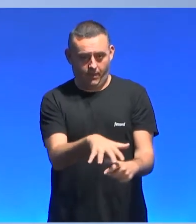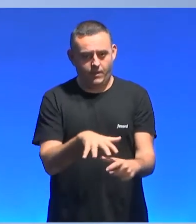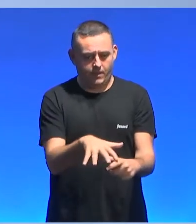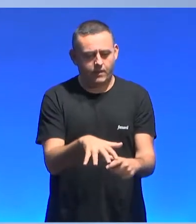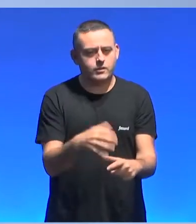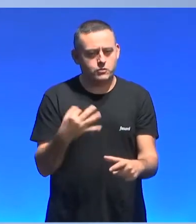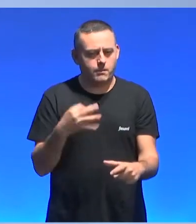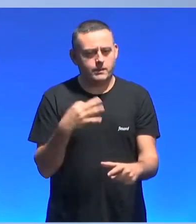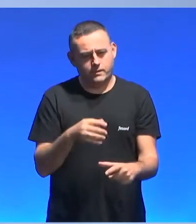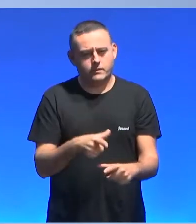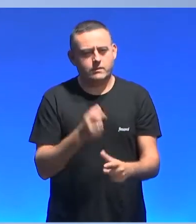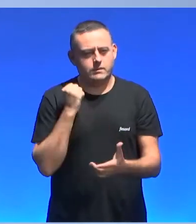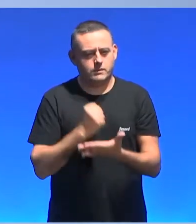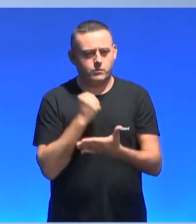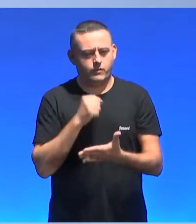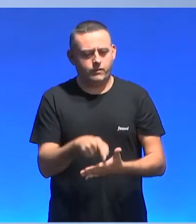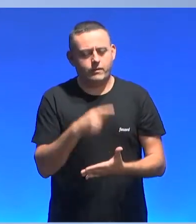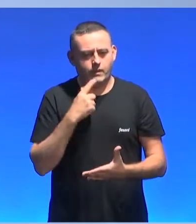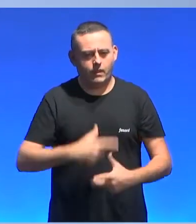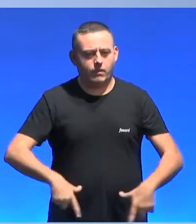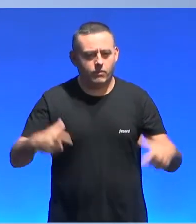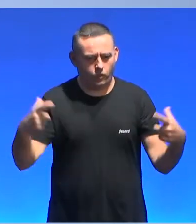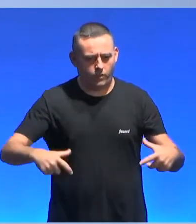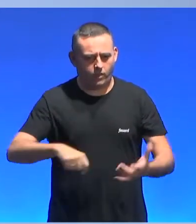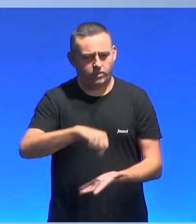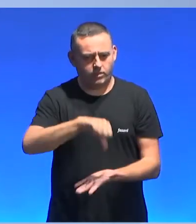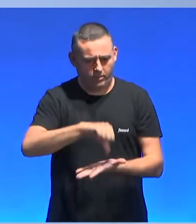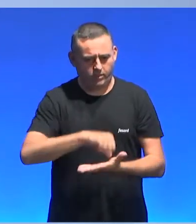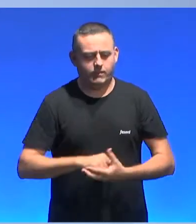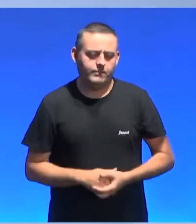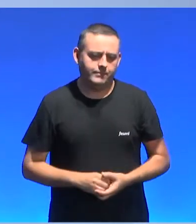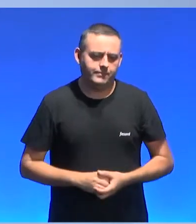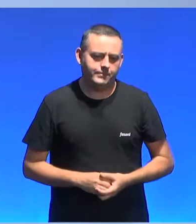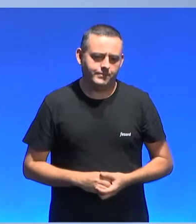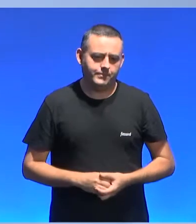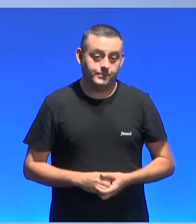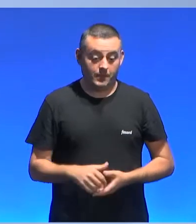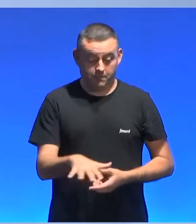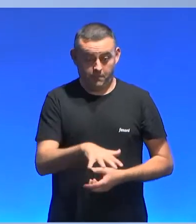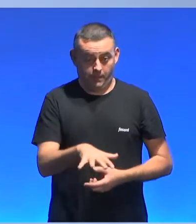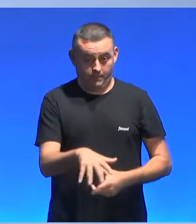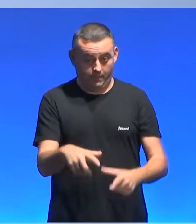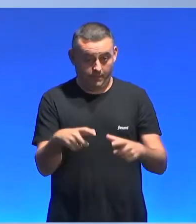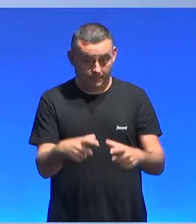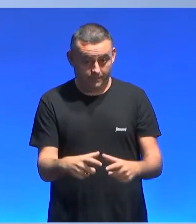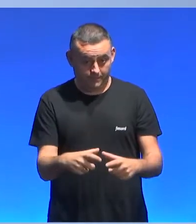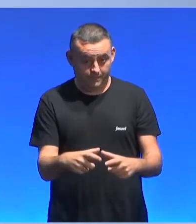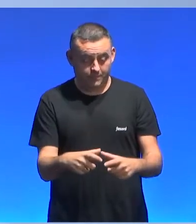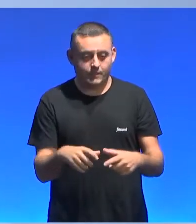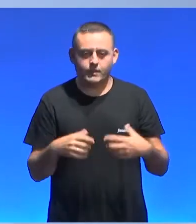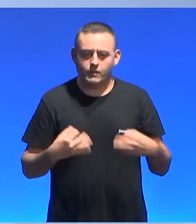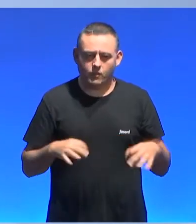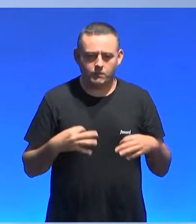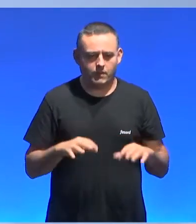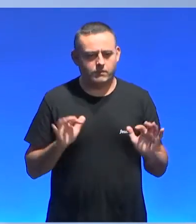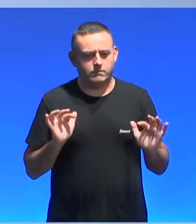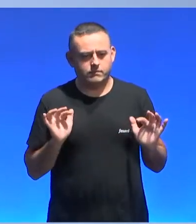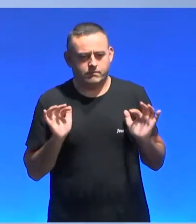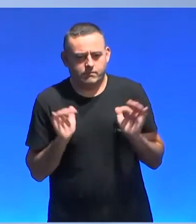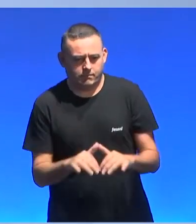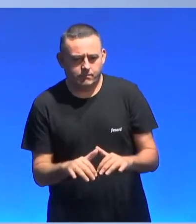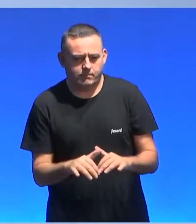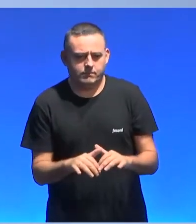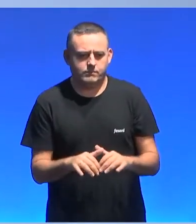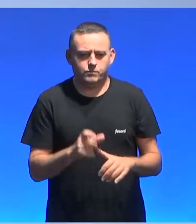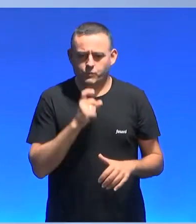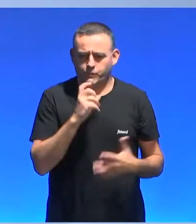simbólico de la ciudad. En la plaza se asoman la